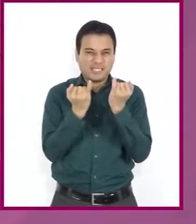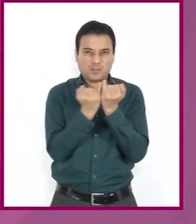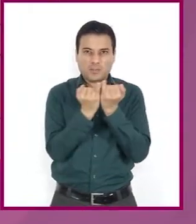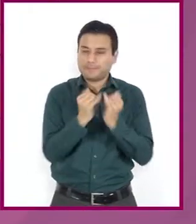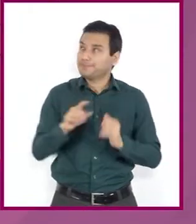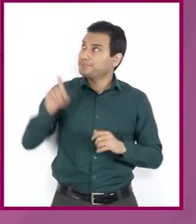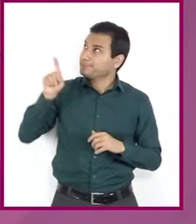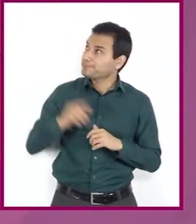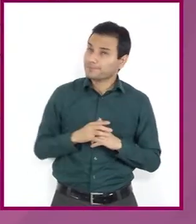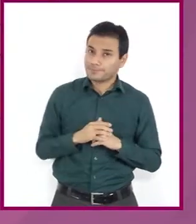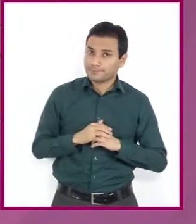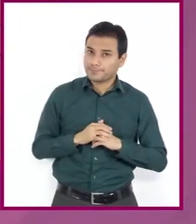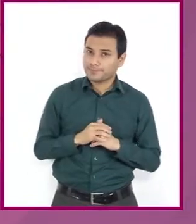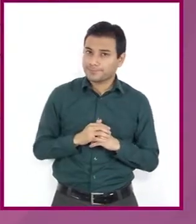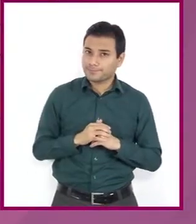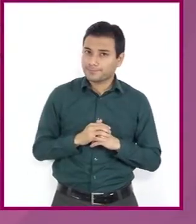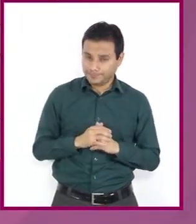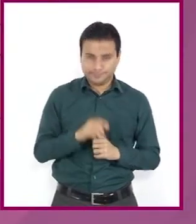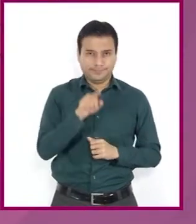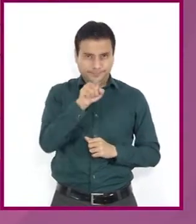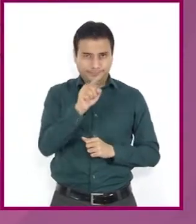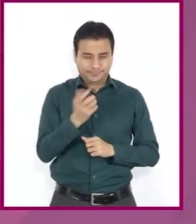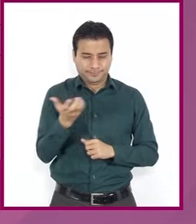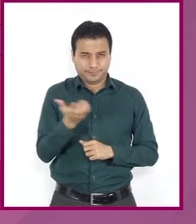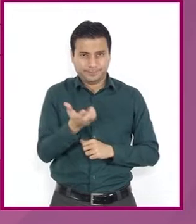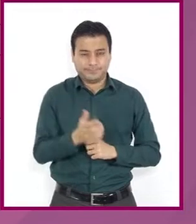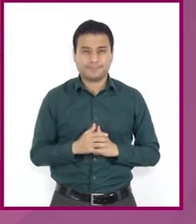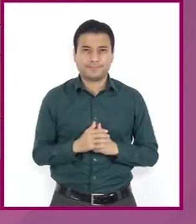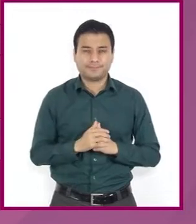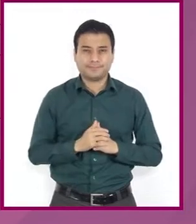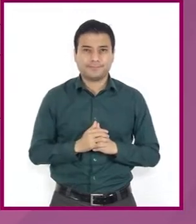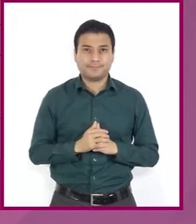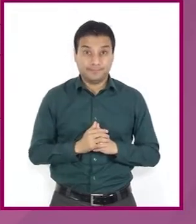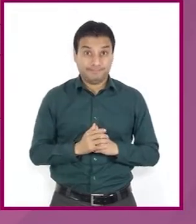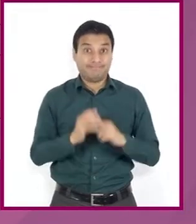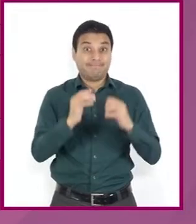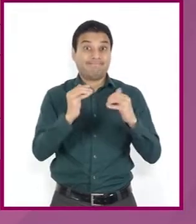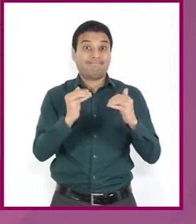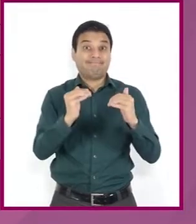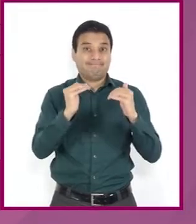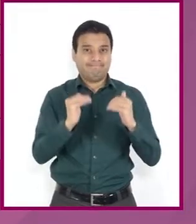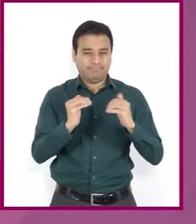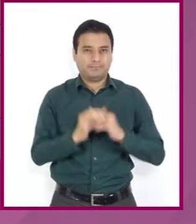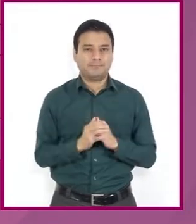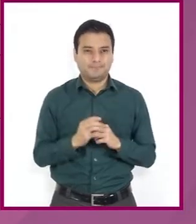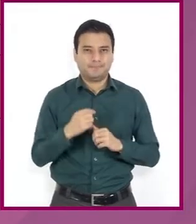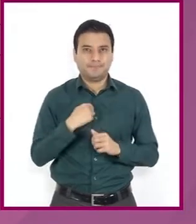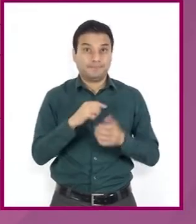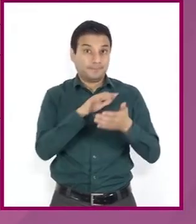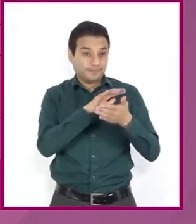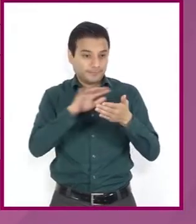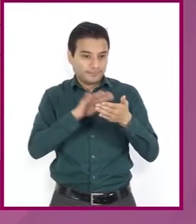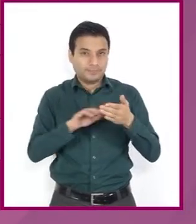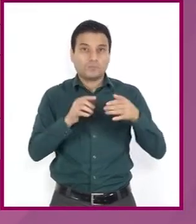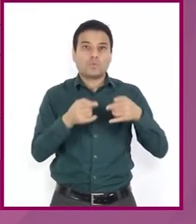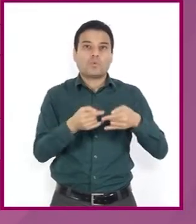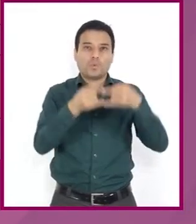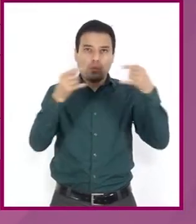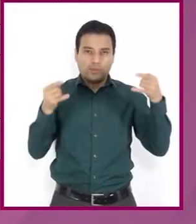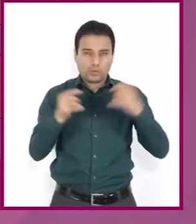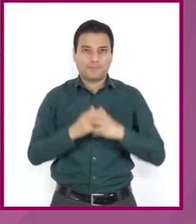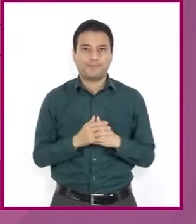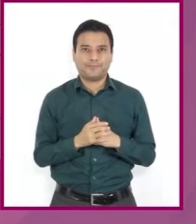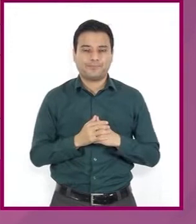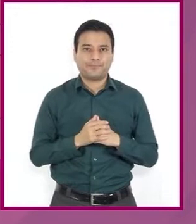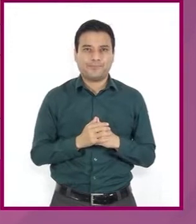distintos elementos que están escritos en ella. A continuación, vamos a leer un cuento y yo les iré